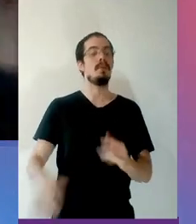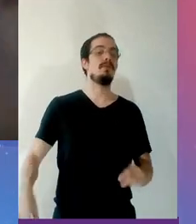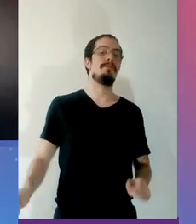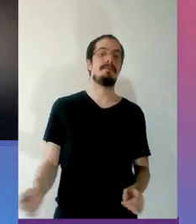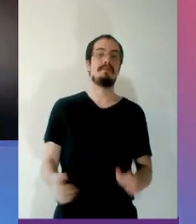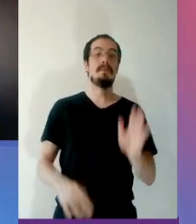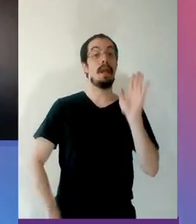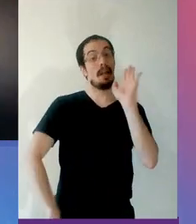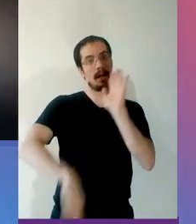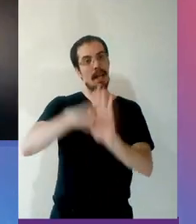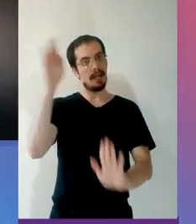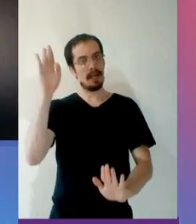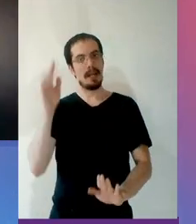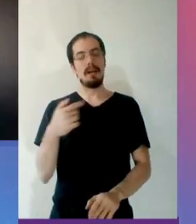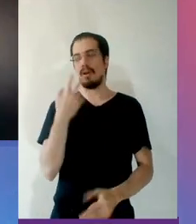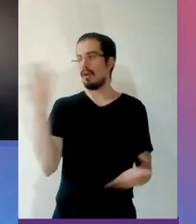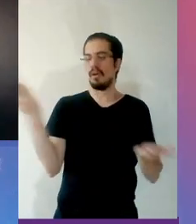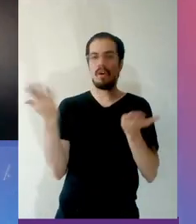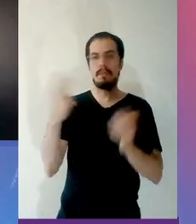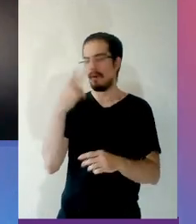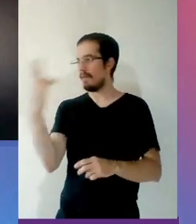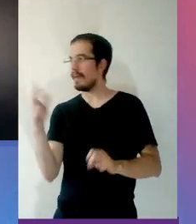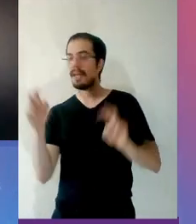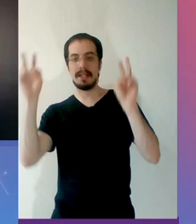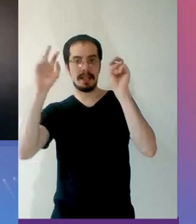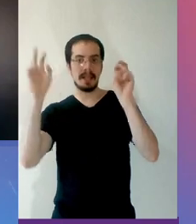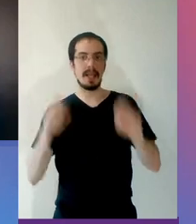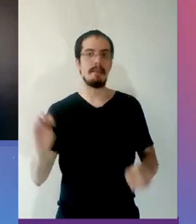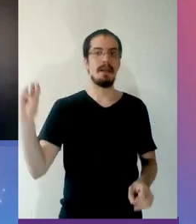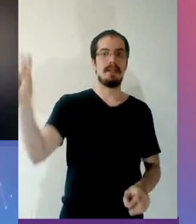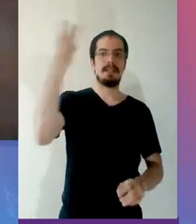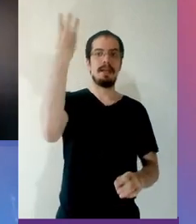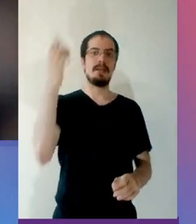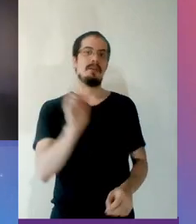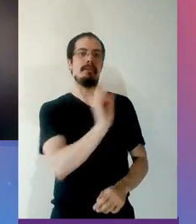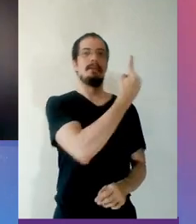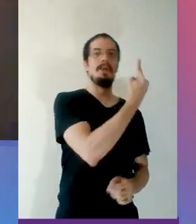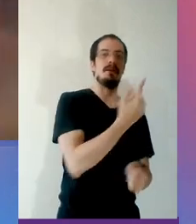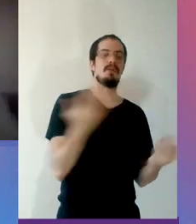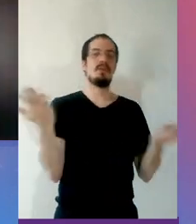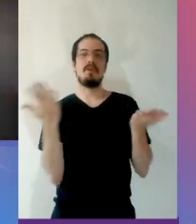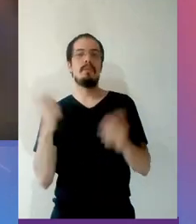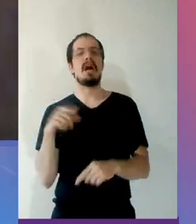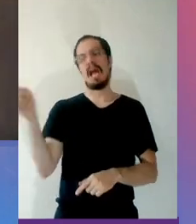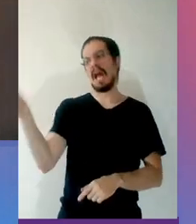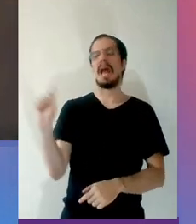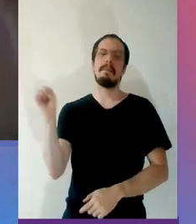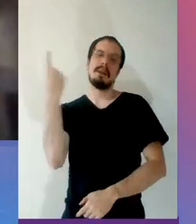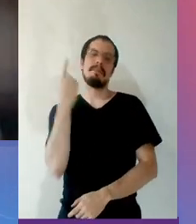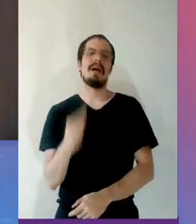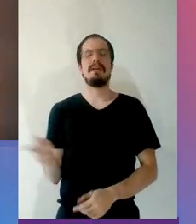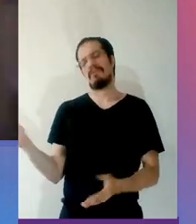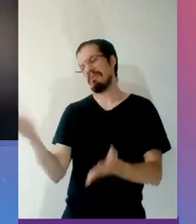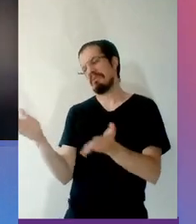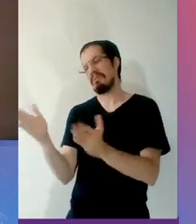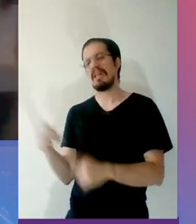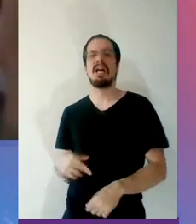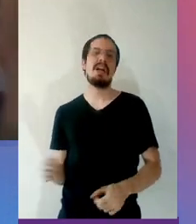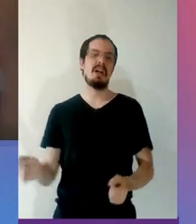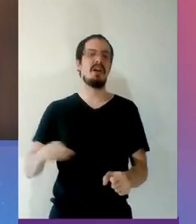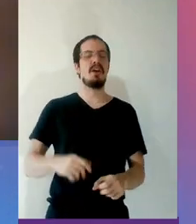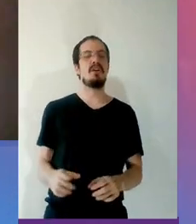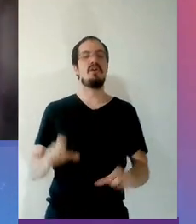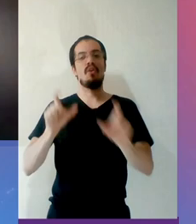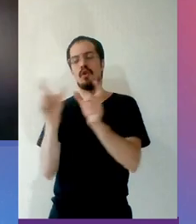terciaria a la atención primaria. La atención primaria es como el hermanito pobre, no, ahí es control sano, sí, es como que no es tan relevante, eso no salva